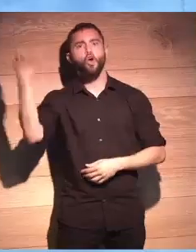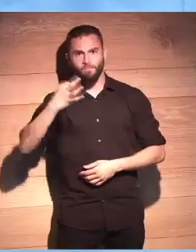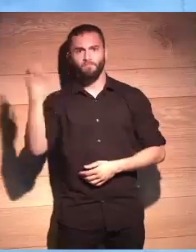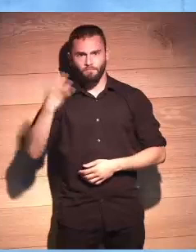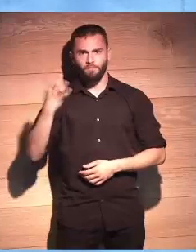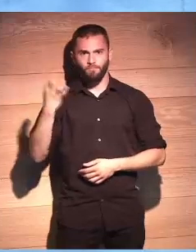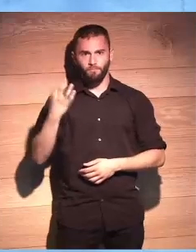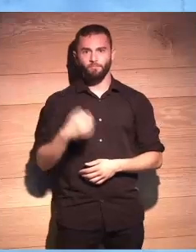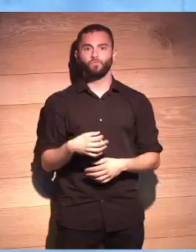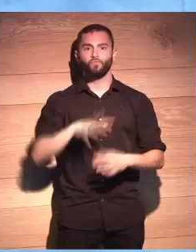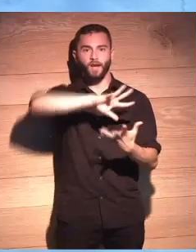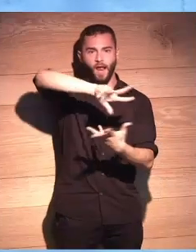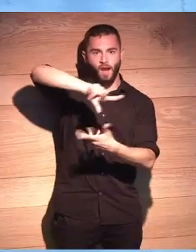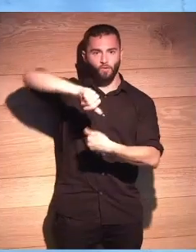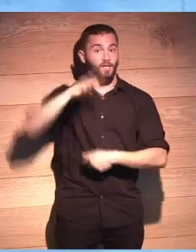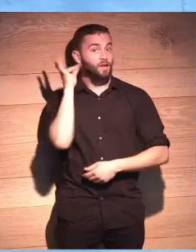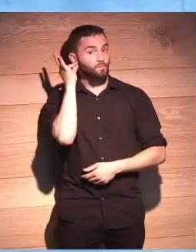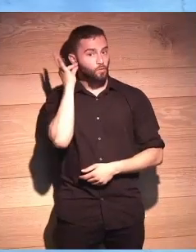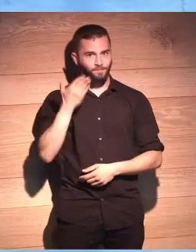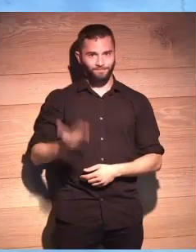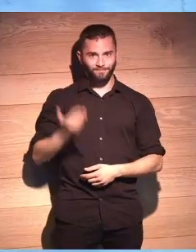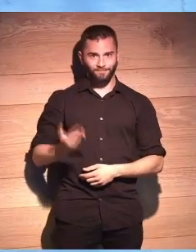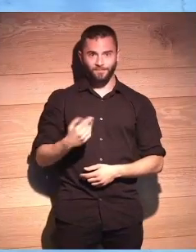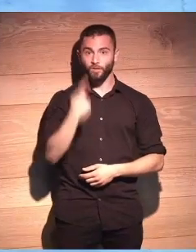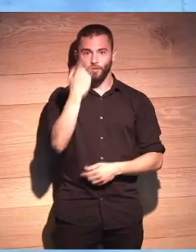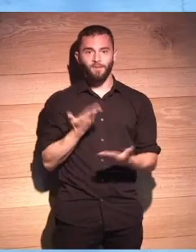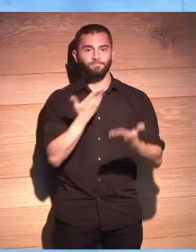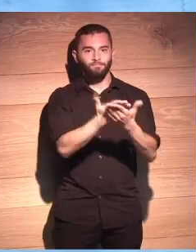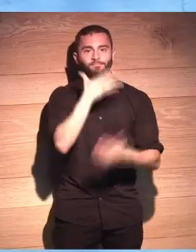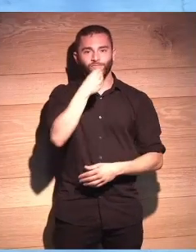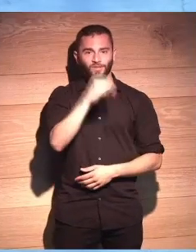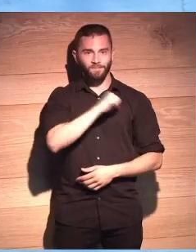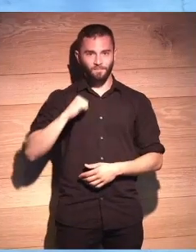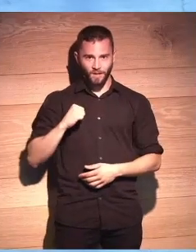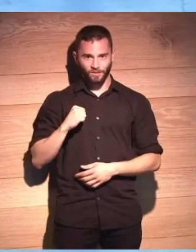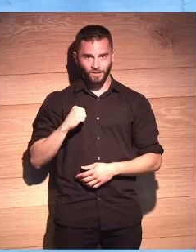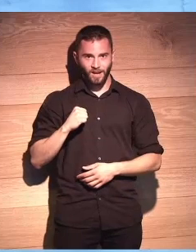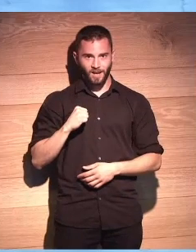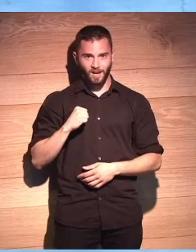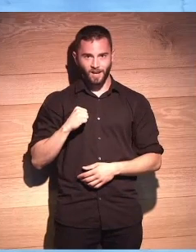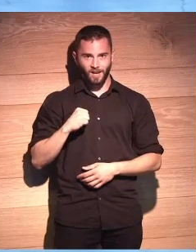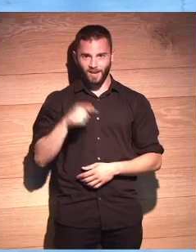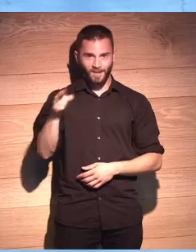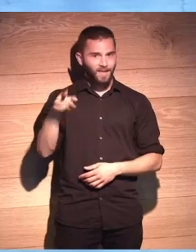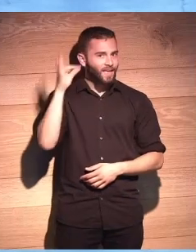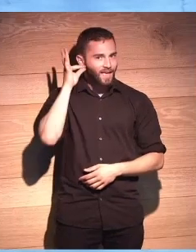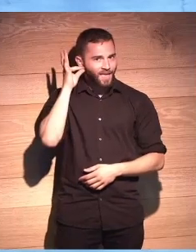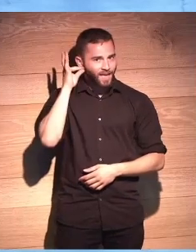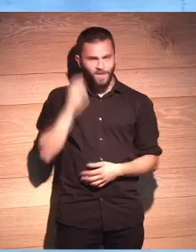una gran noticia para las mujeres y una bonita propuesta personal que ahora mismo ella os va a